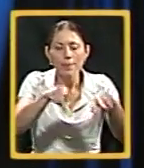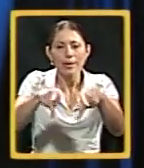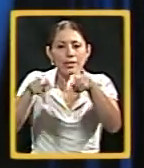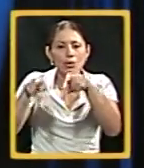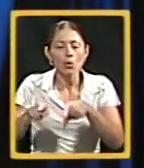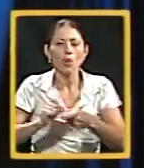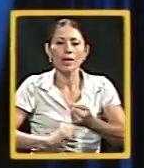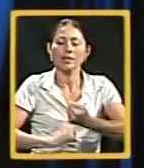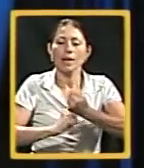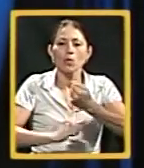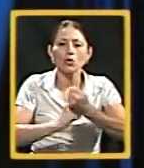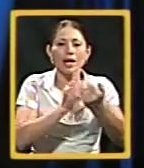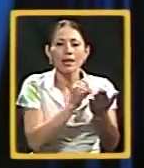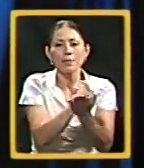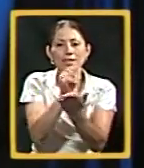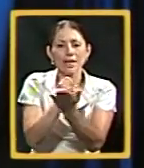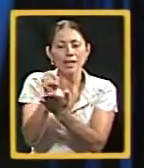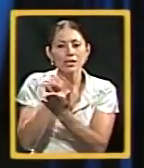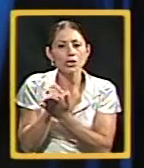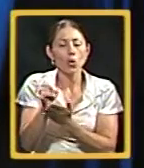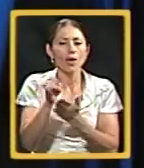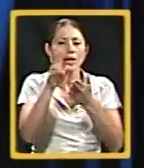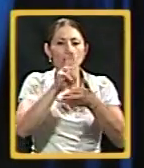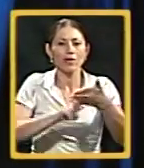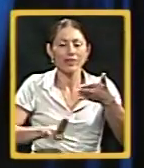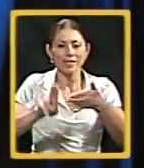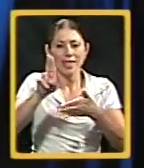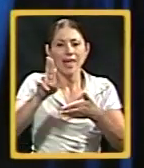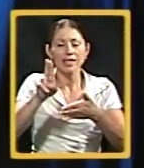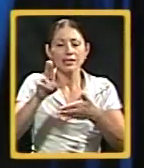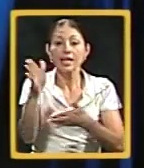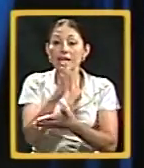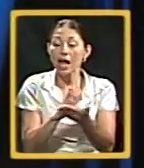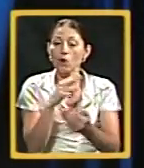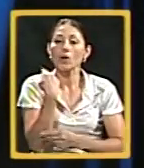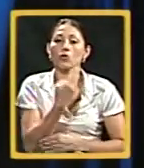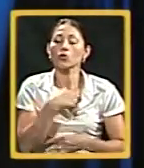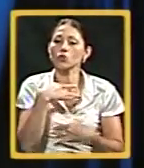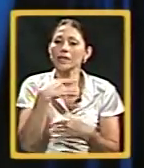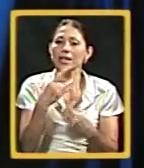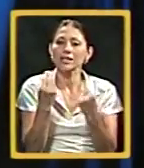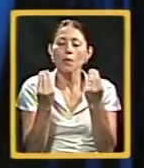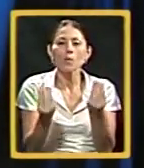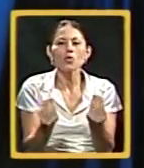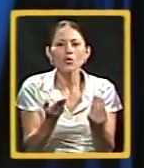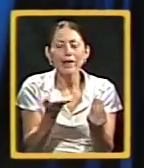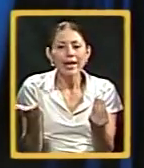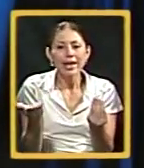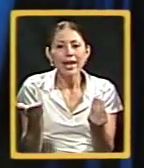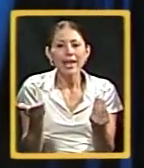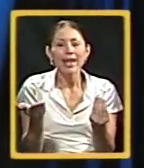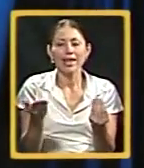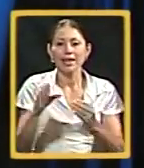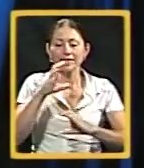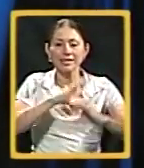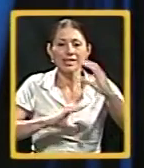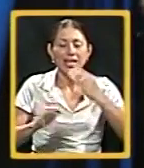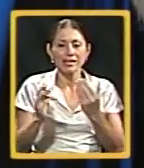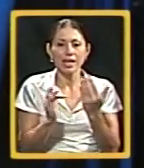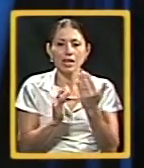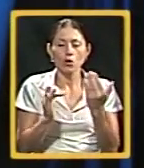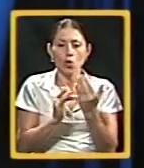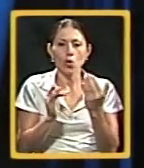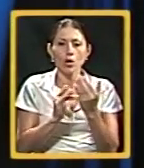la investigación en las universidades y algo que nos interesa mucho, que es la regionalización de la ciencia y la